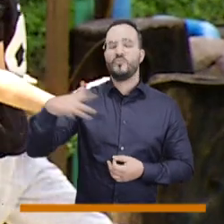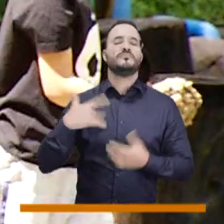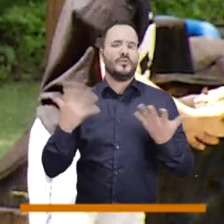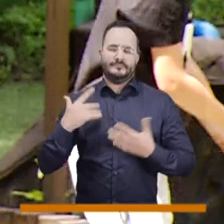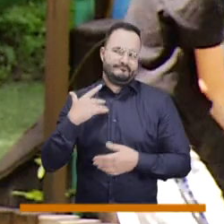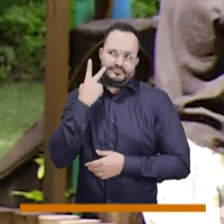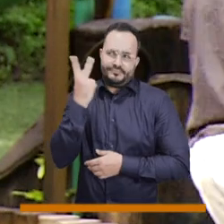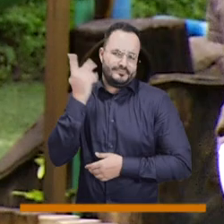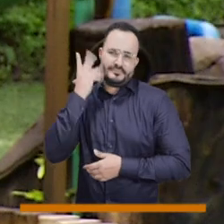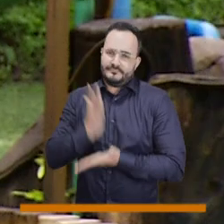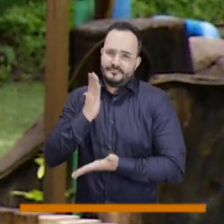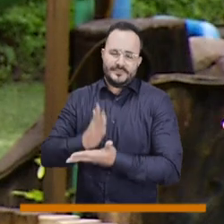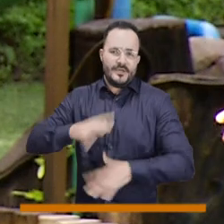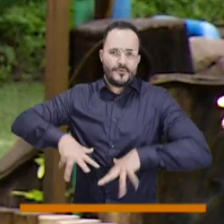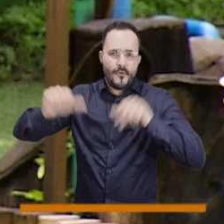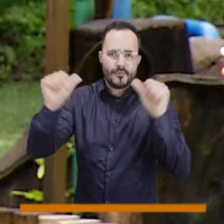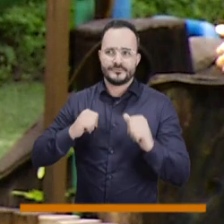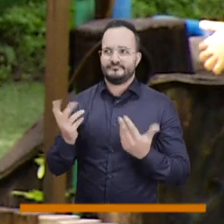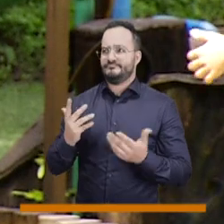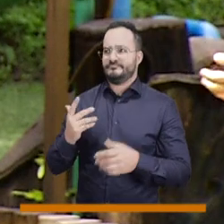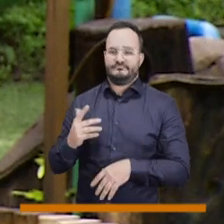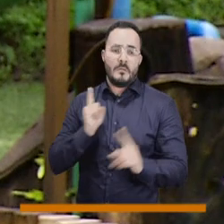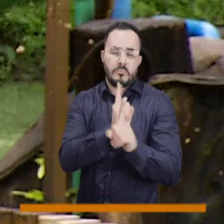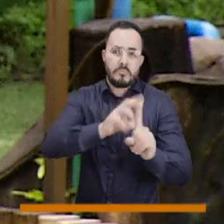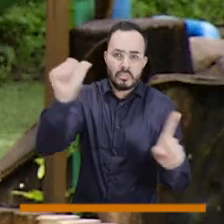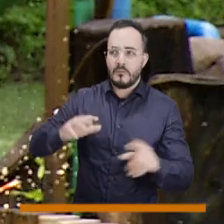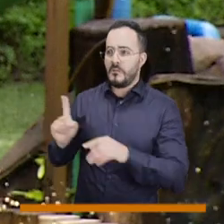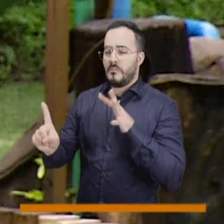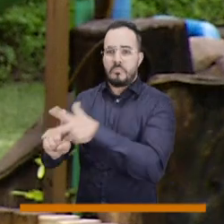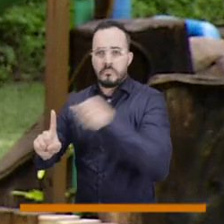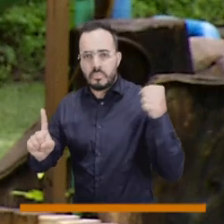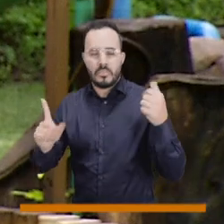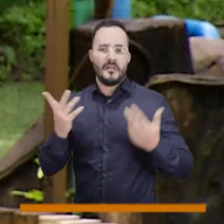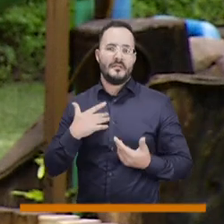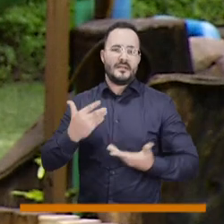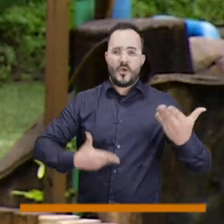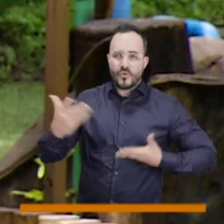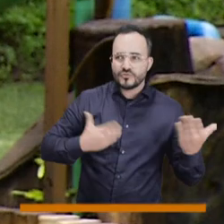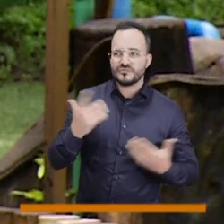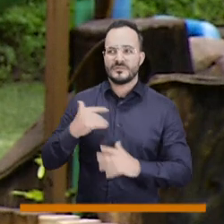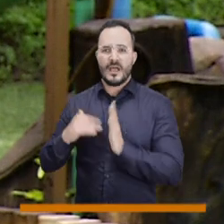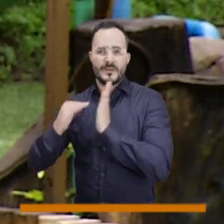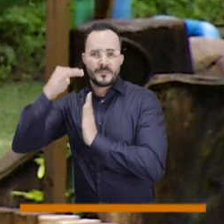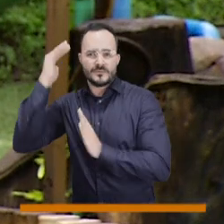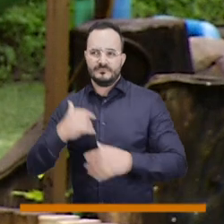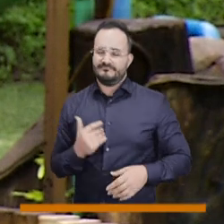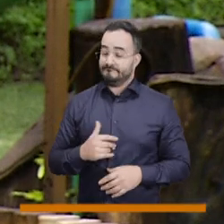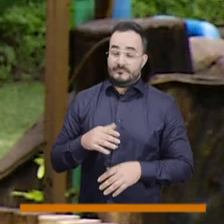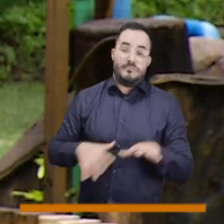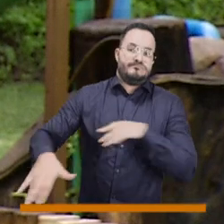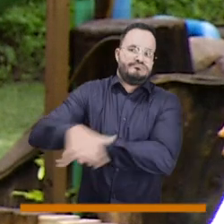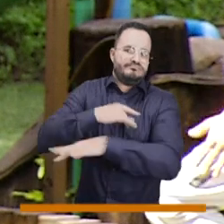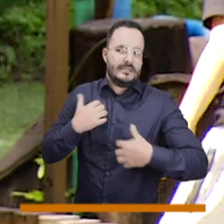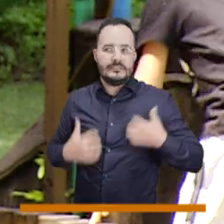de Belén, Malibú, robos a diario, apartamentos, personas que van circulando, negocios. Los robos